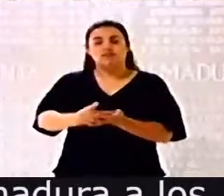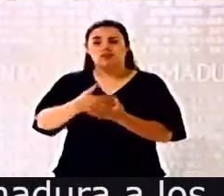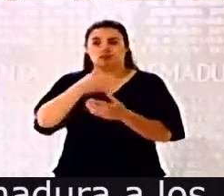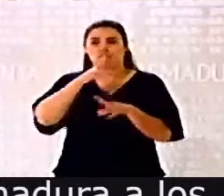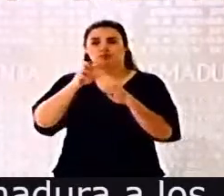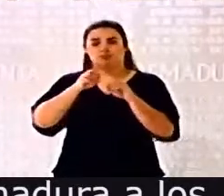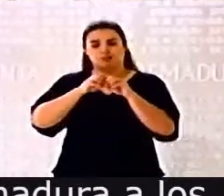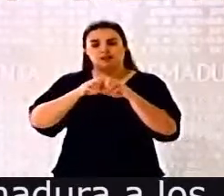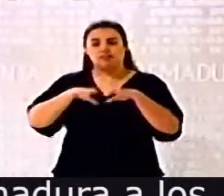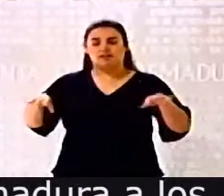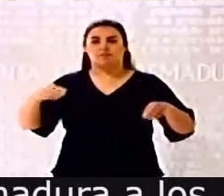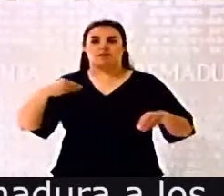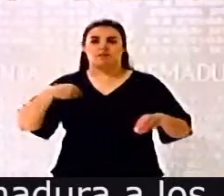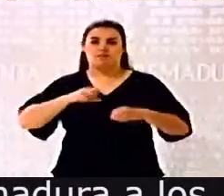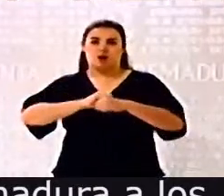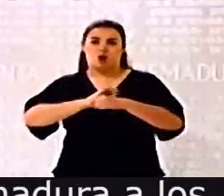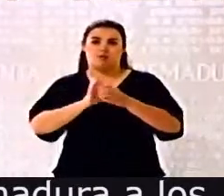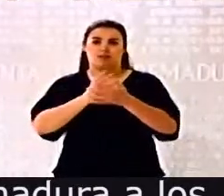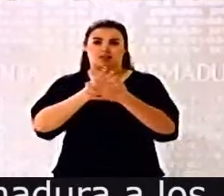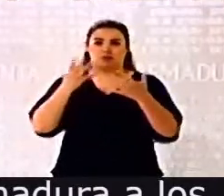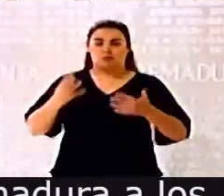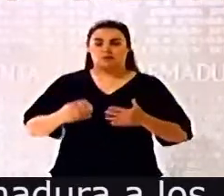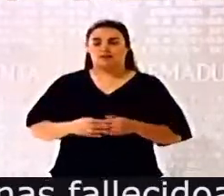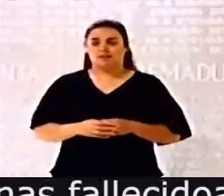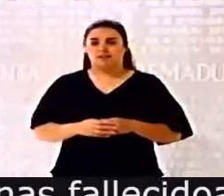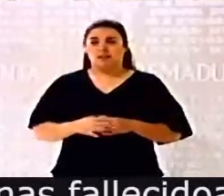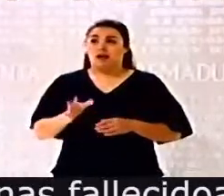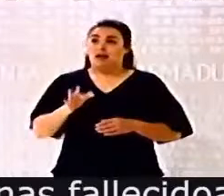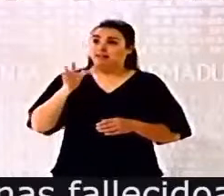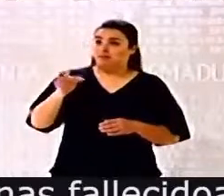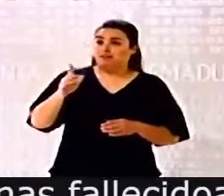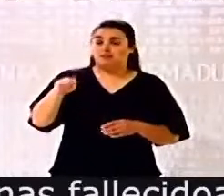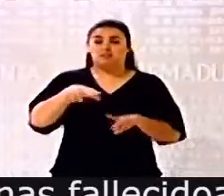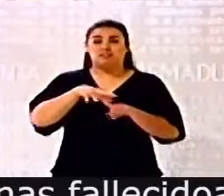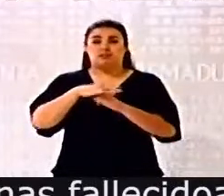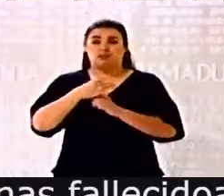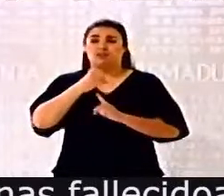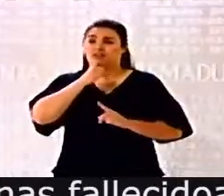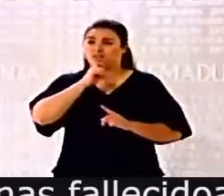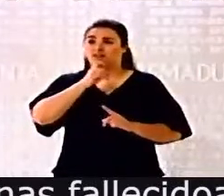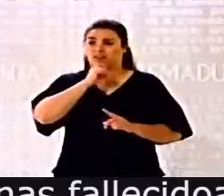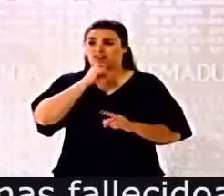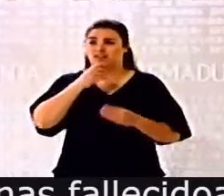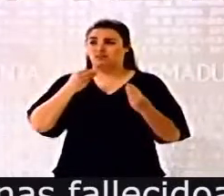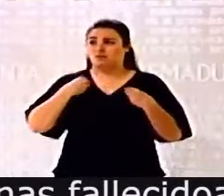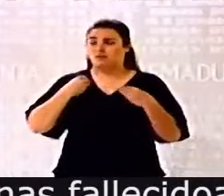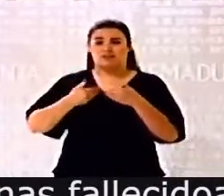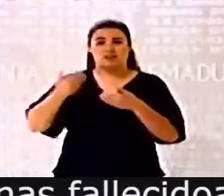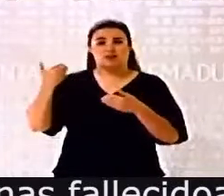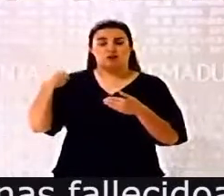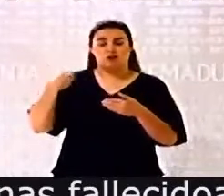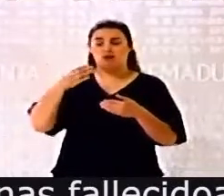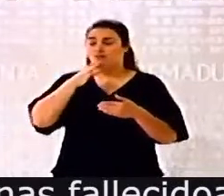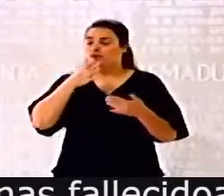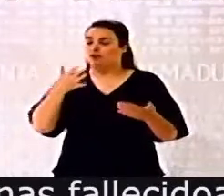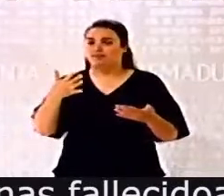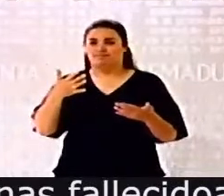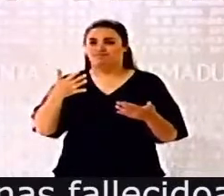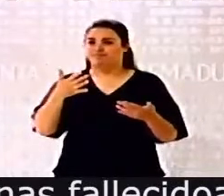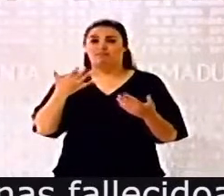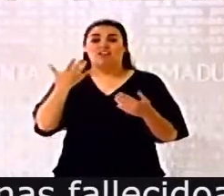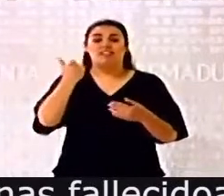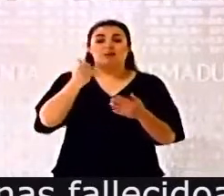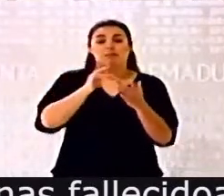desarrollo de esta pandemia COVID-19 y, además, en unos momentos tan difíciles como los que hemos vivido, que no hemos podido despedir a